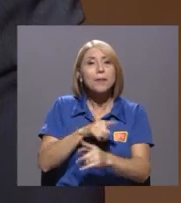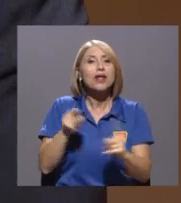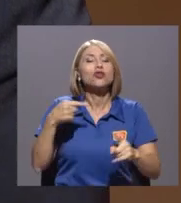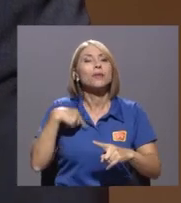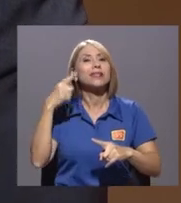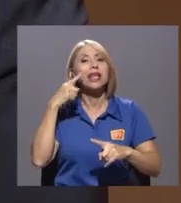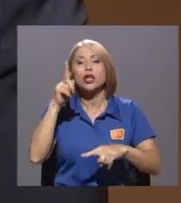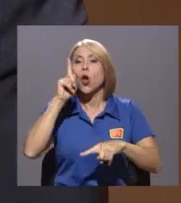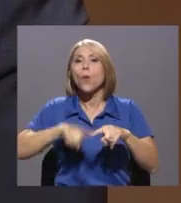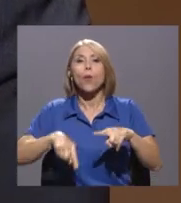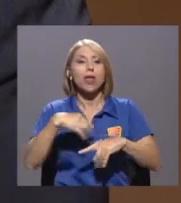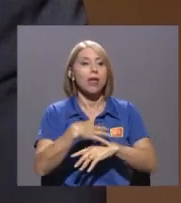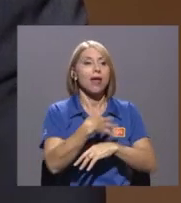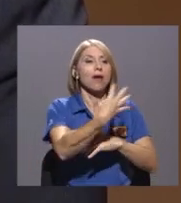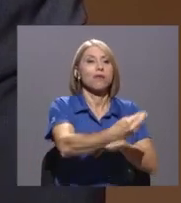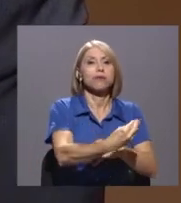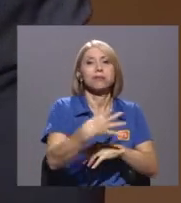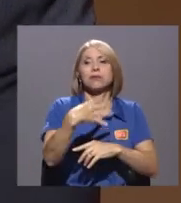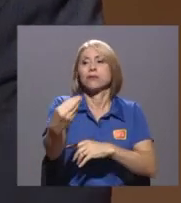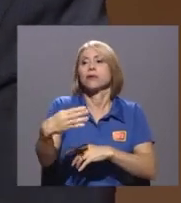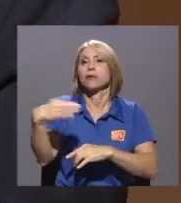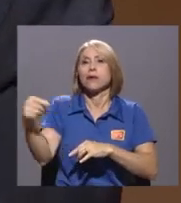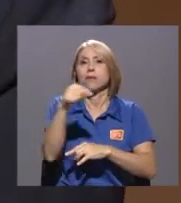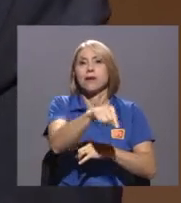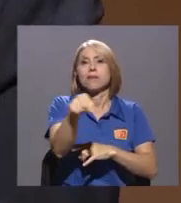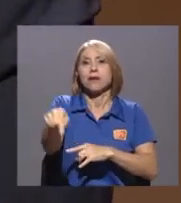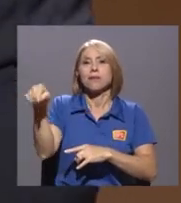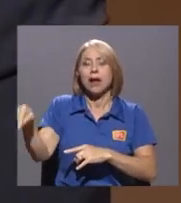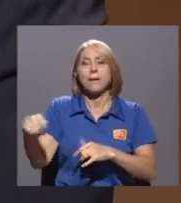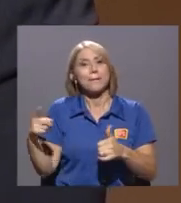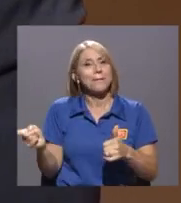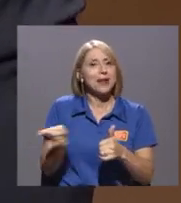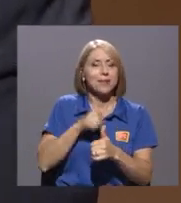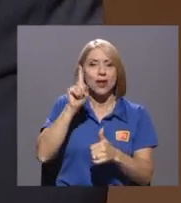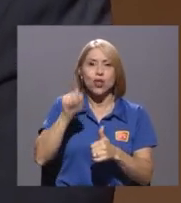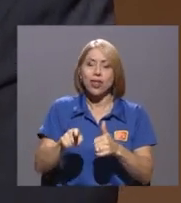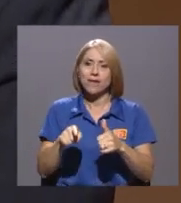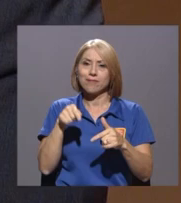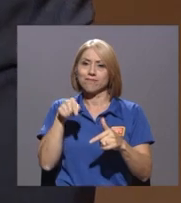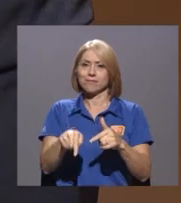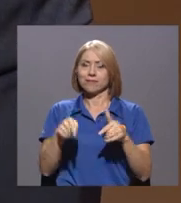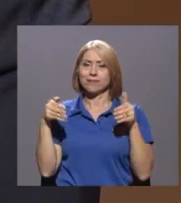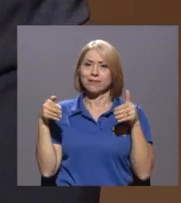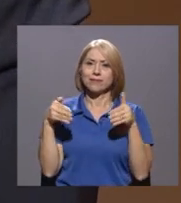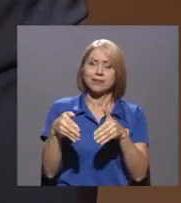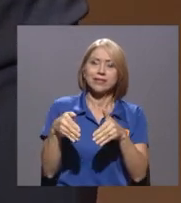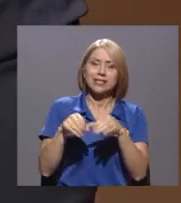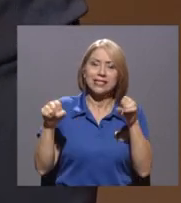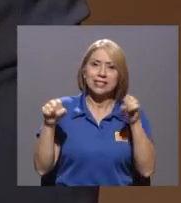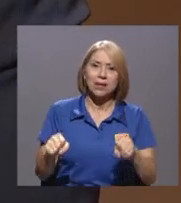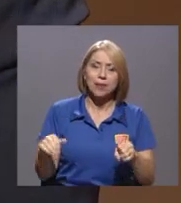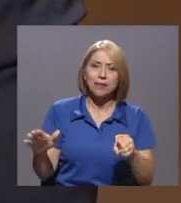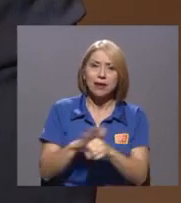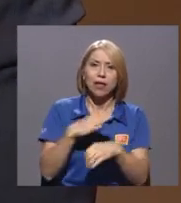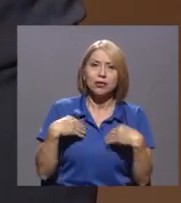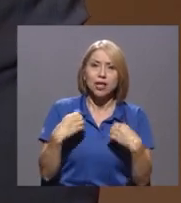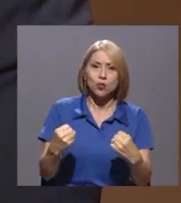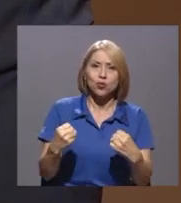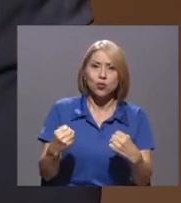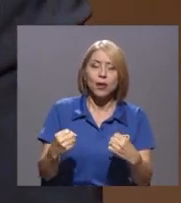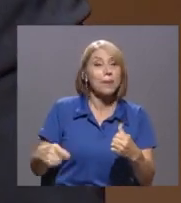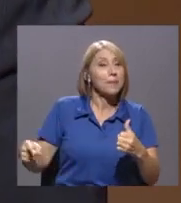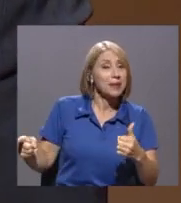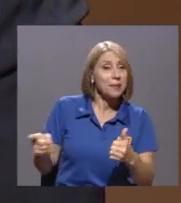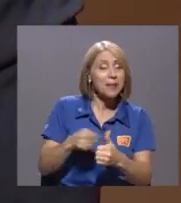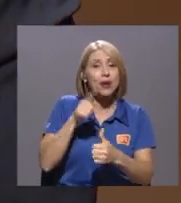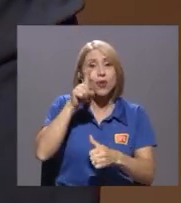si antes no se tiene un sistema integrado de salud la descentralización es posible una vez que se pasó por una